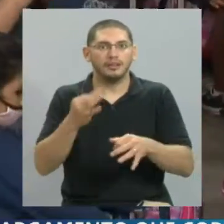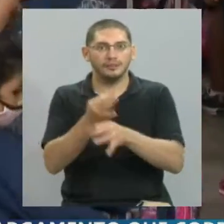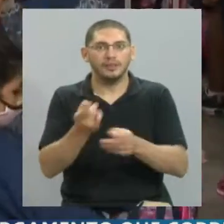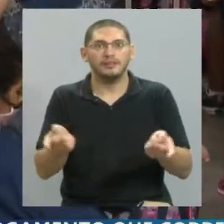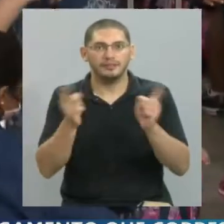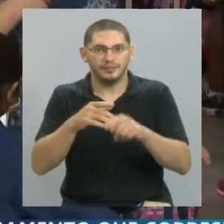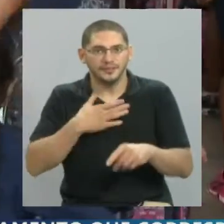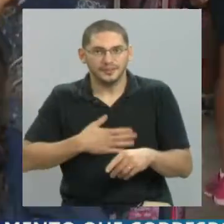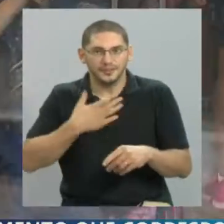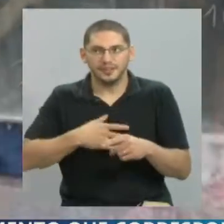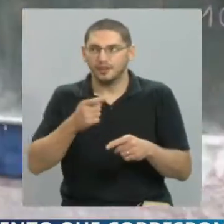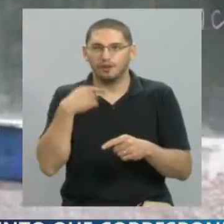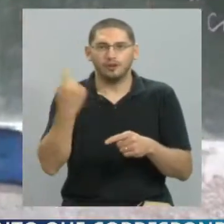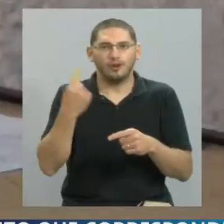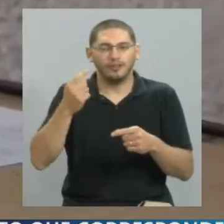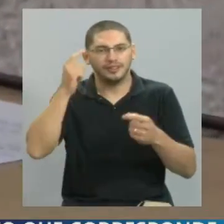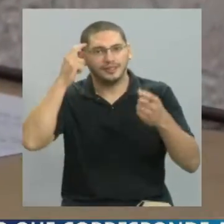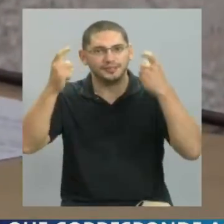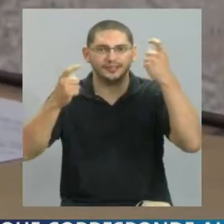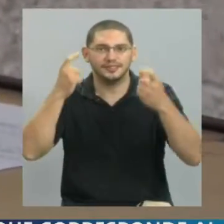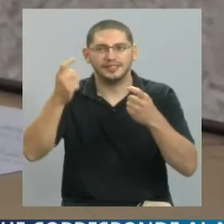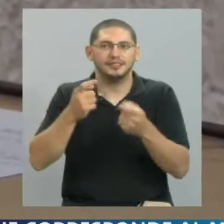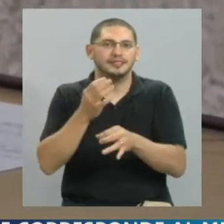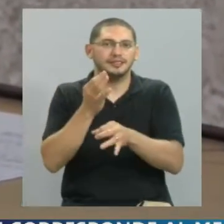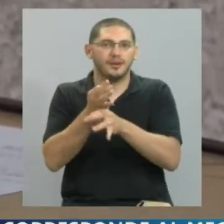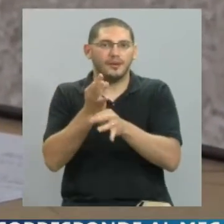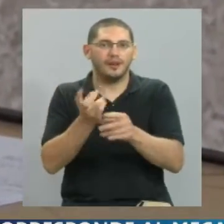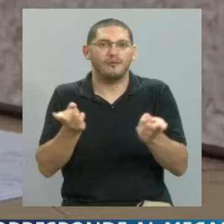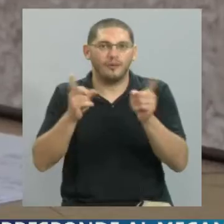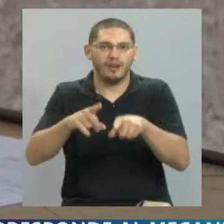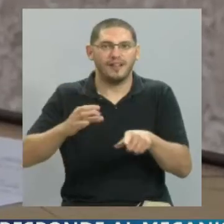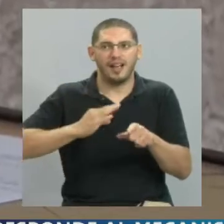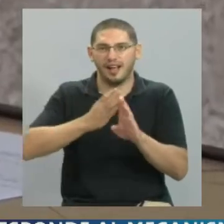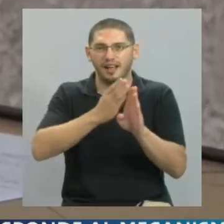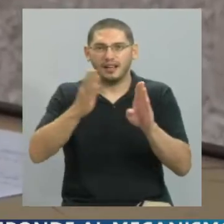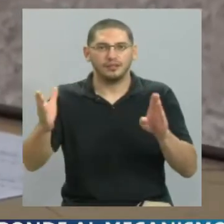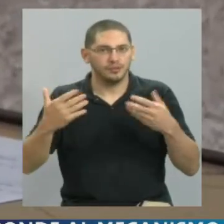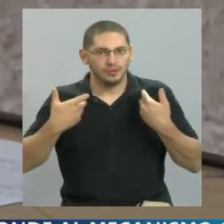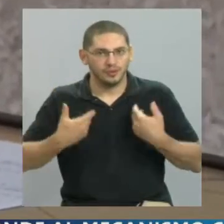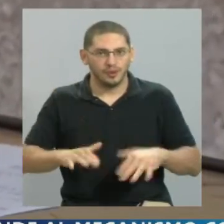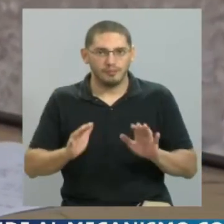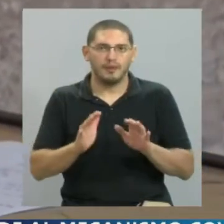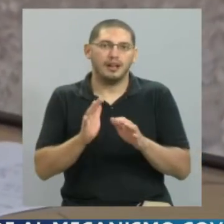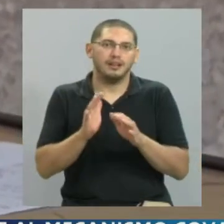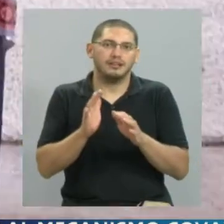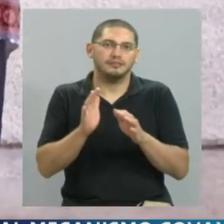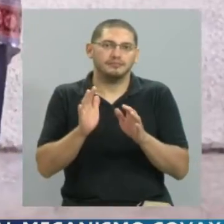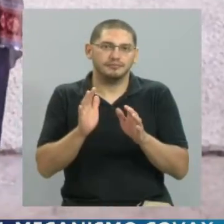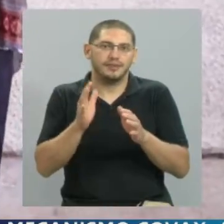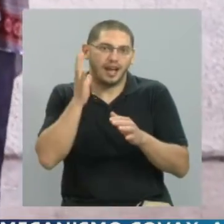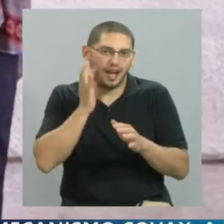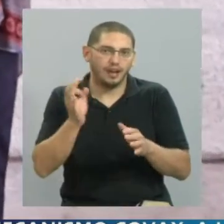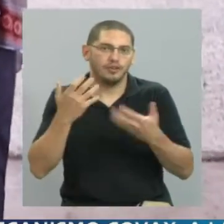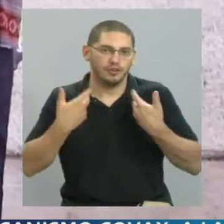muy ilusionados y muy esperanzados en poder desarrollar un año académico más normal, sobre